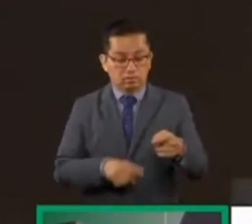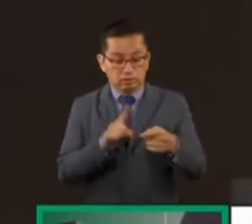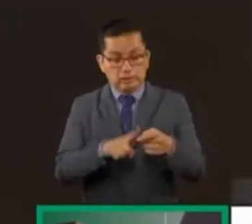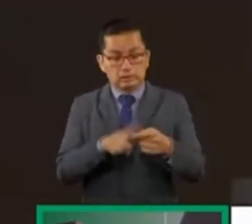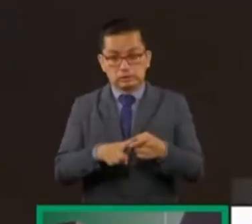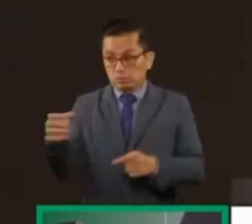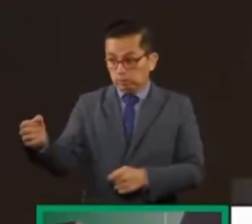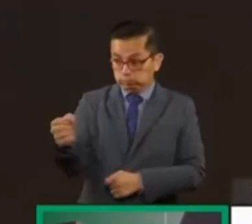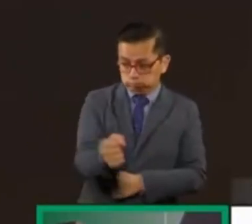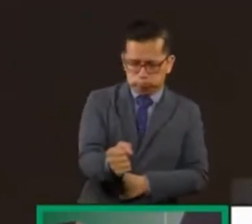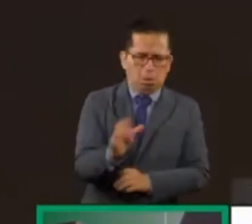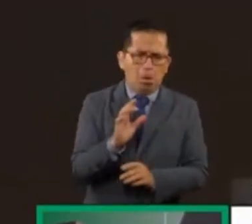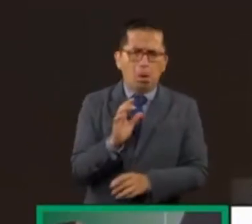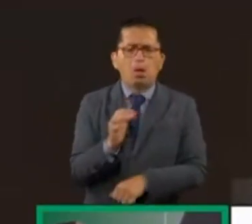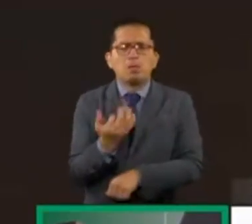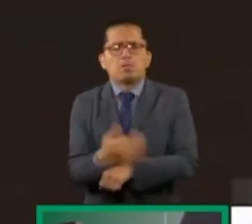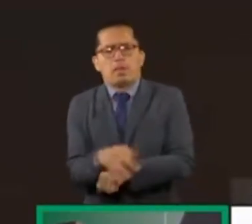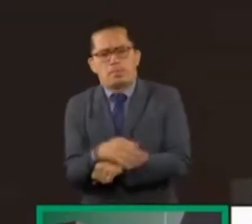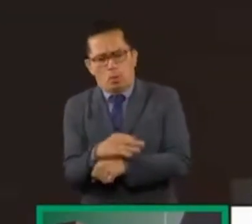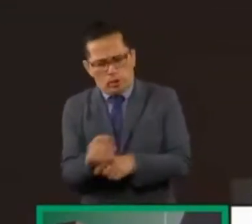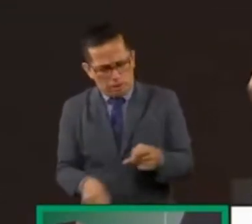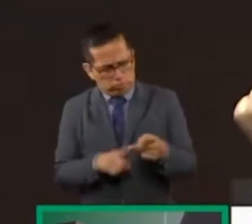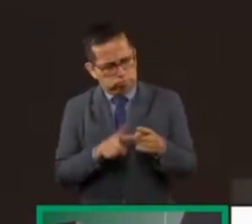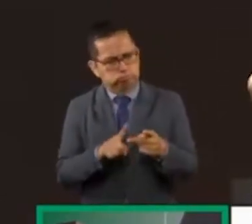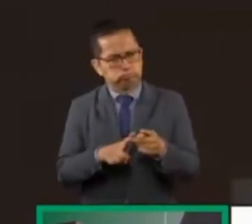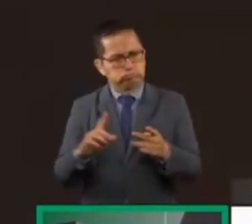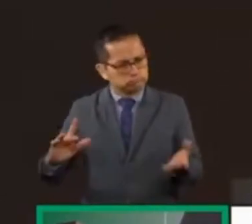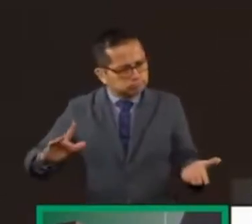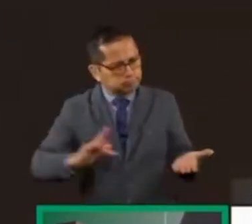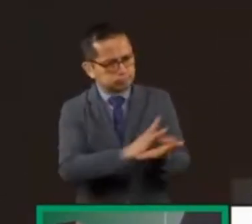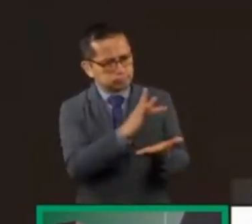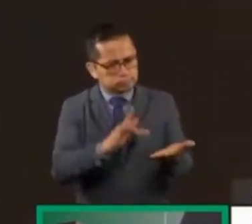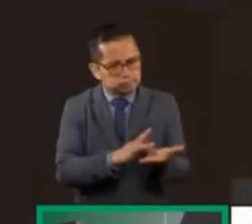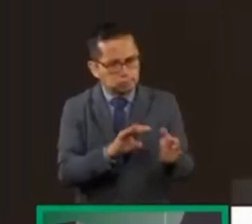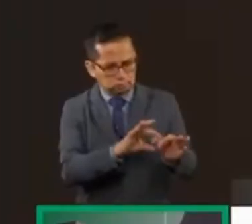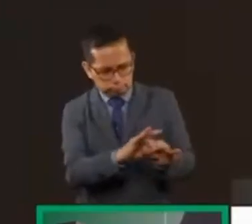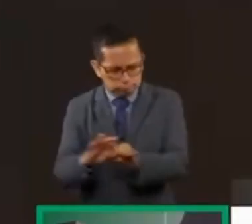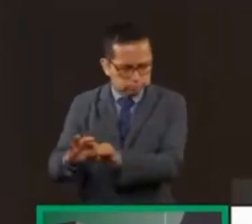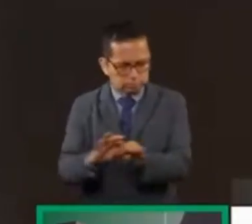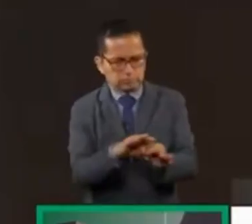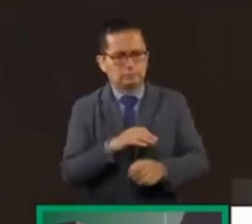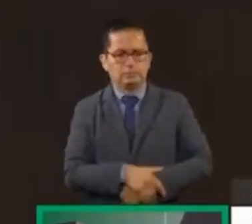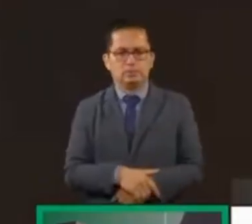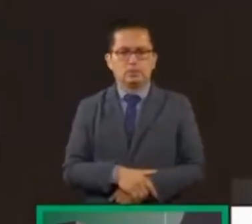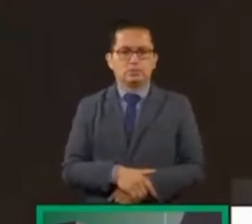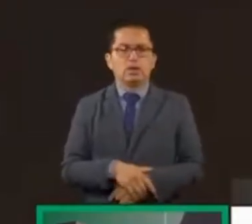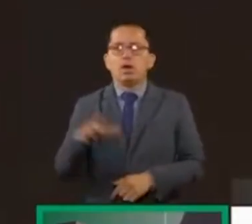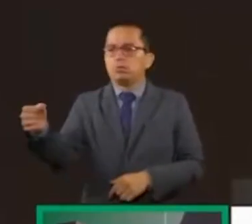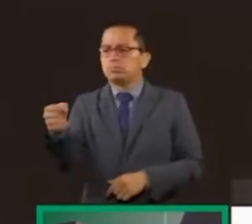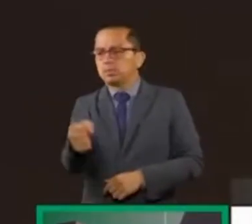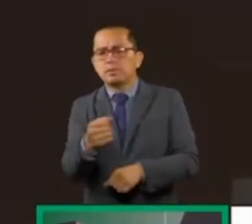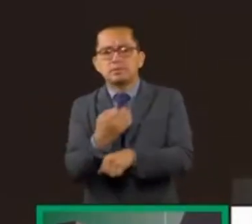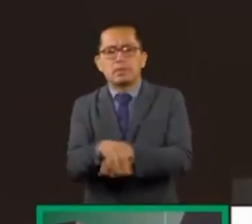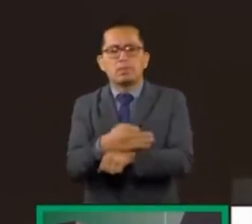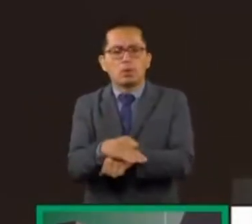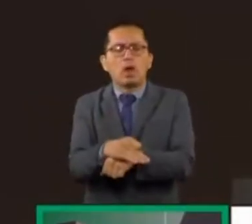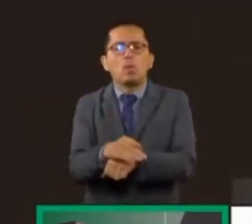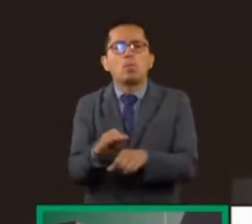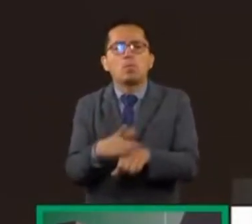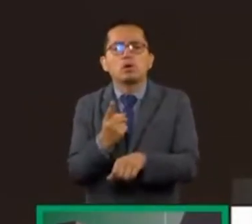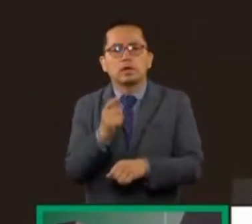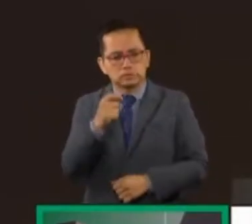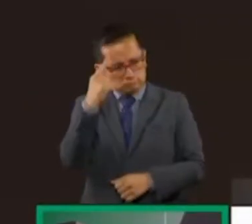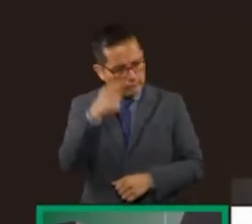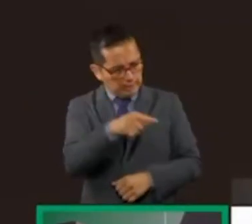y subsidiaria. Transitoria en lo que se organizaba una fuerza civil que ustedes han destruido y que han cerrado